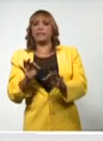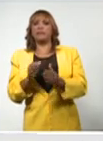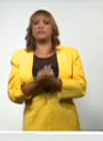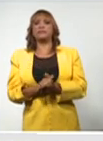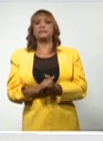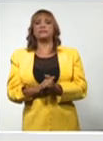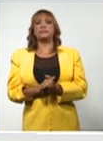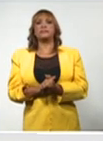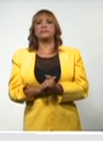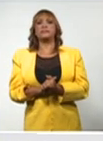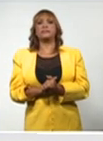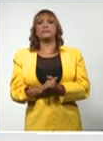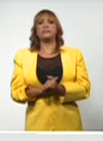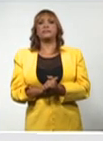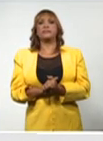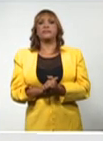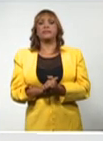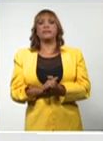Desde hace